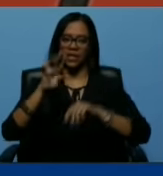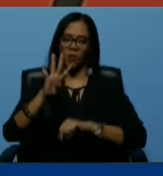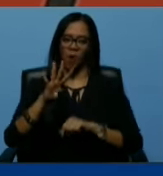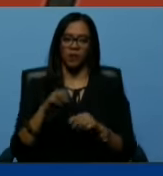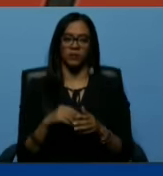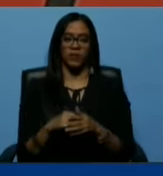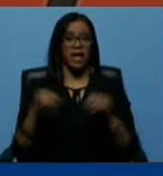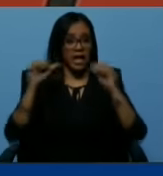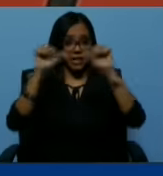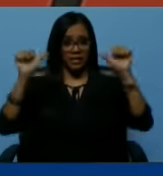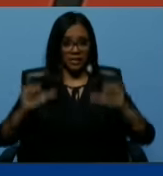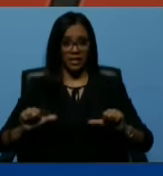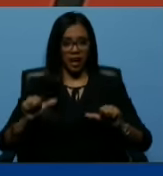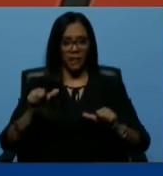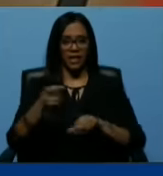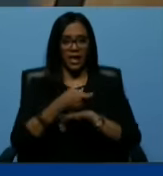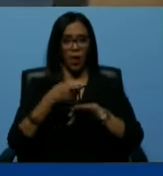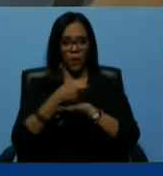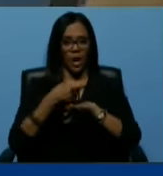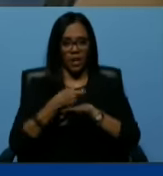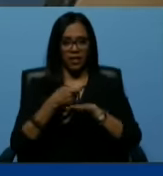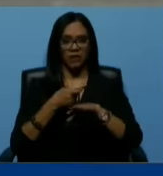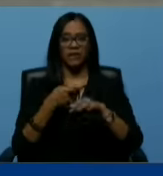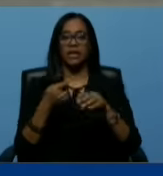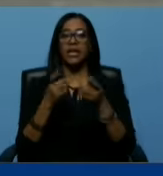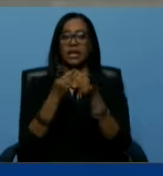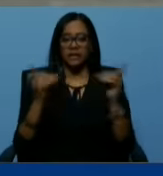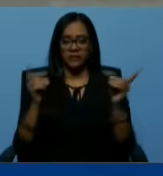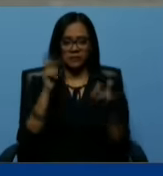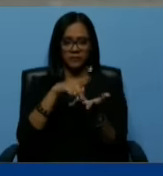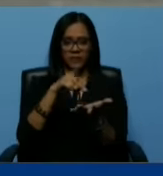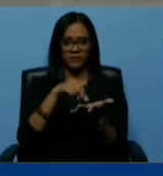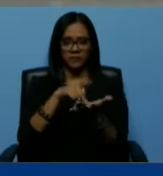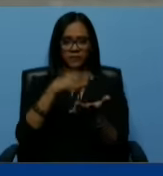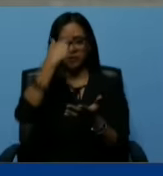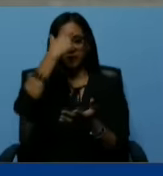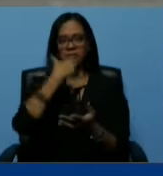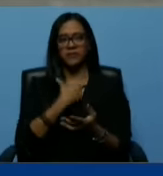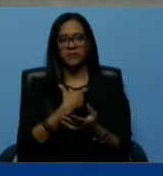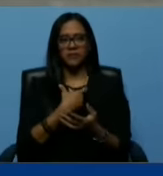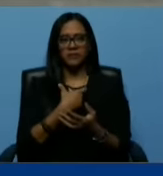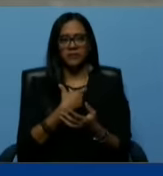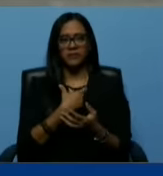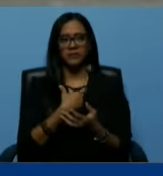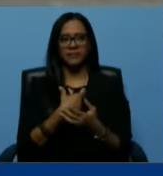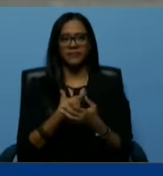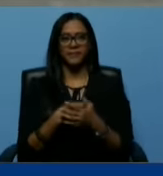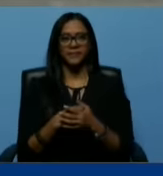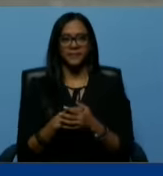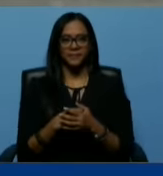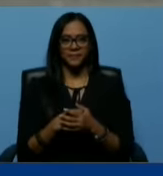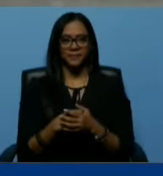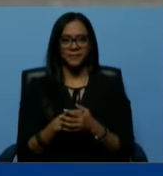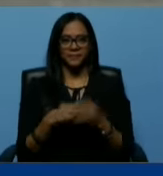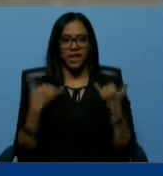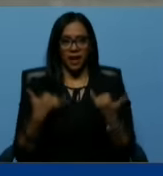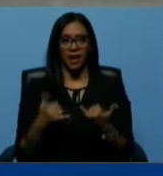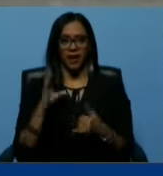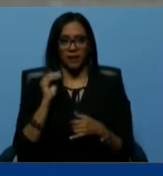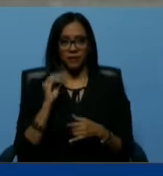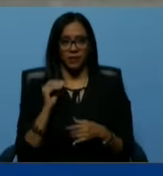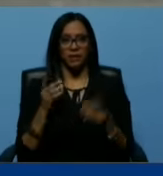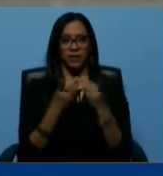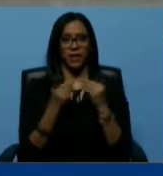El sistema de gobierno, la democracia participativa y protagónica. Ya habla de la